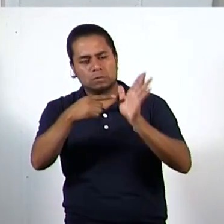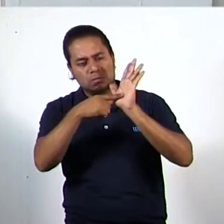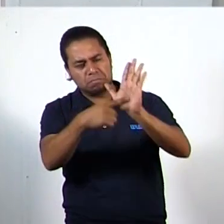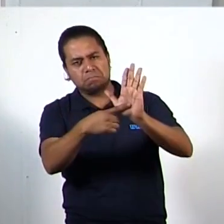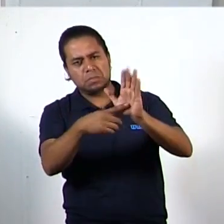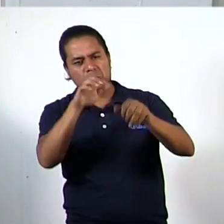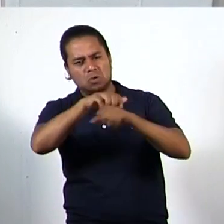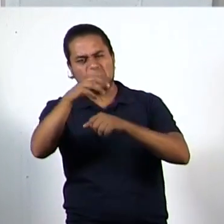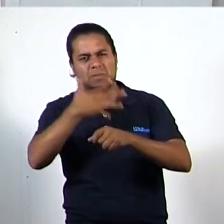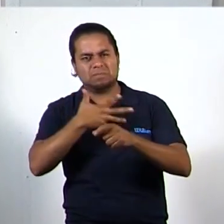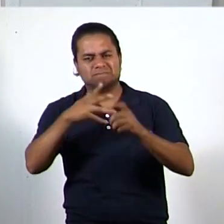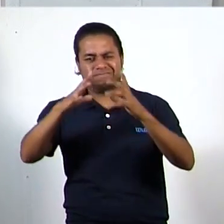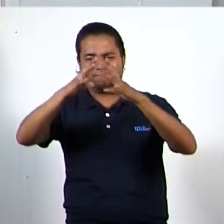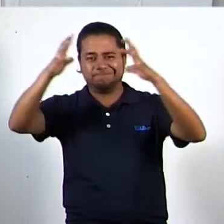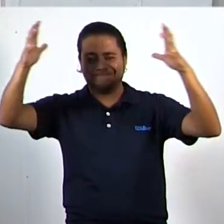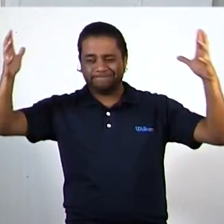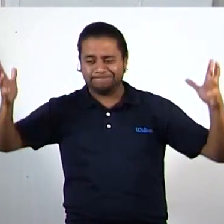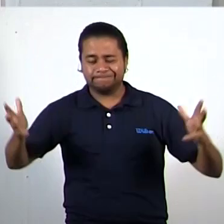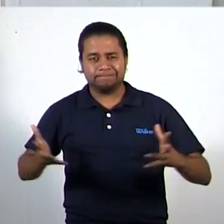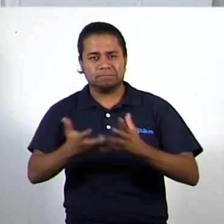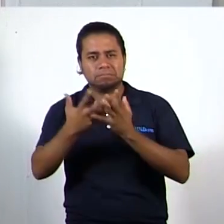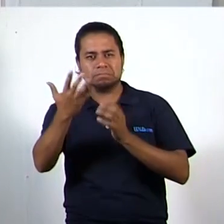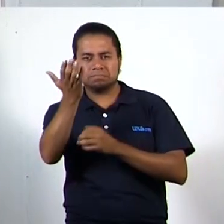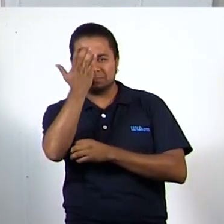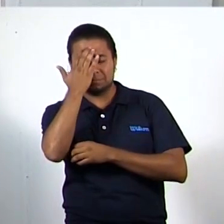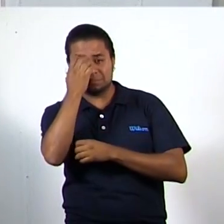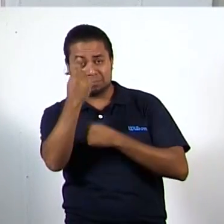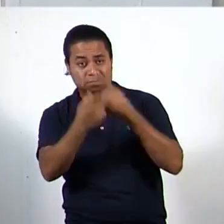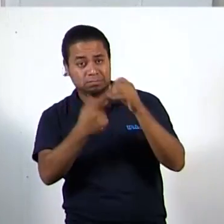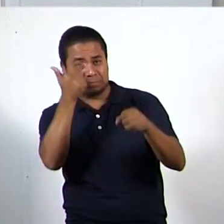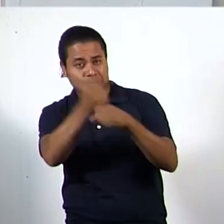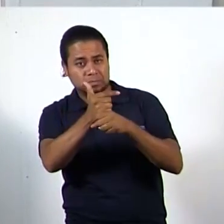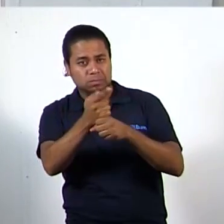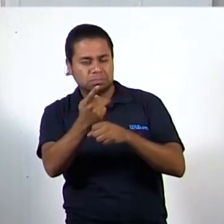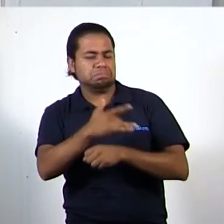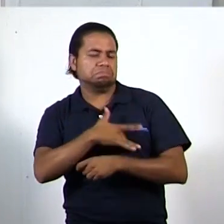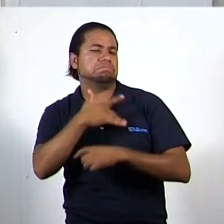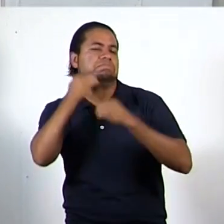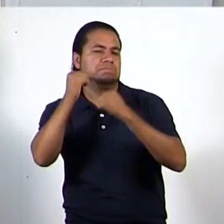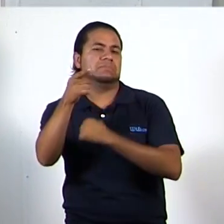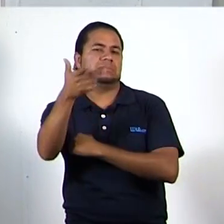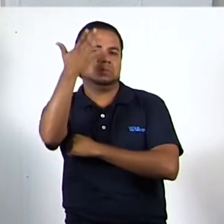universo de números. ¿Reconoces alguno de ellos? Estoy seguro que sí.